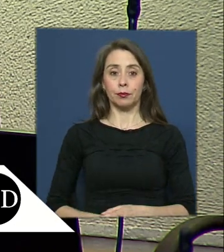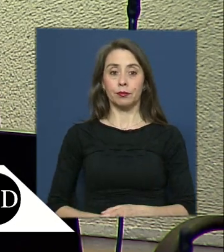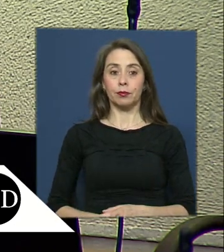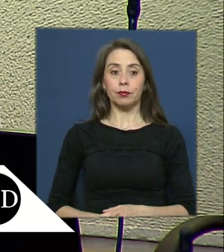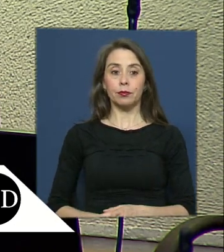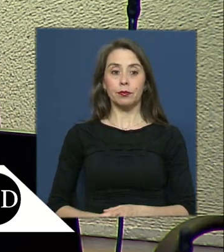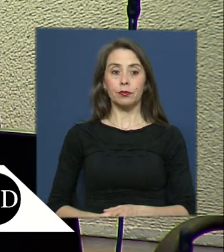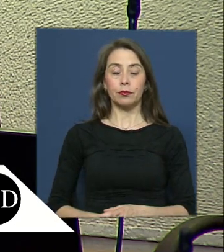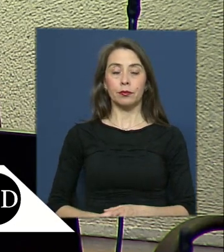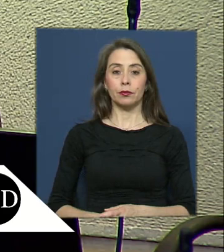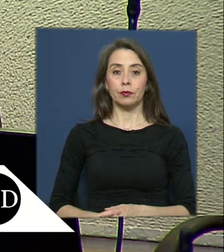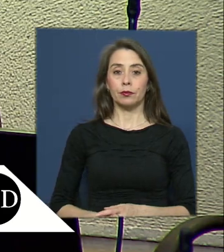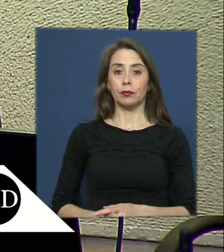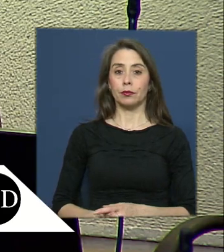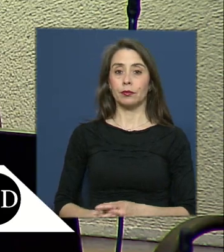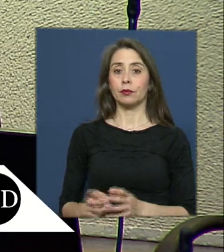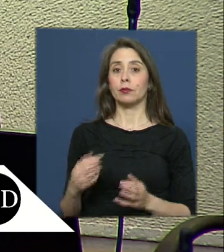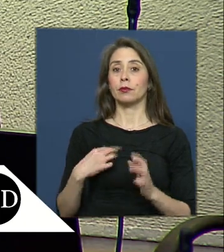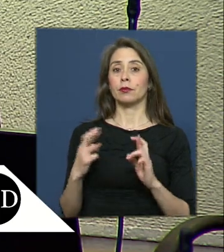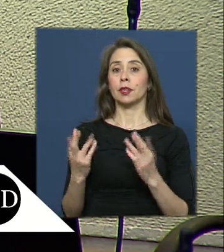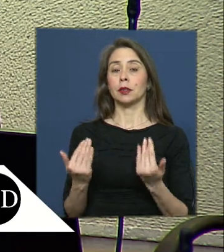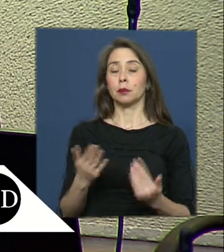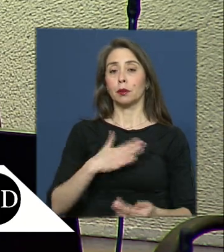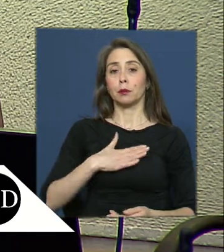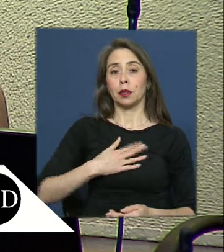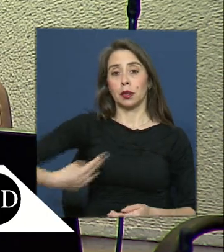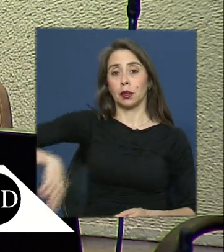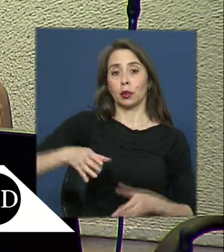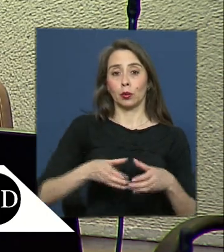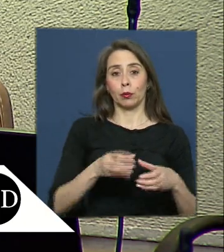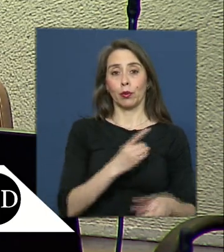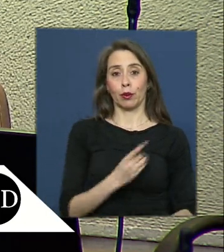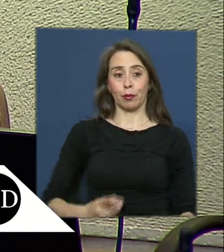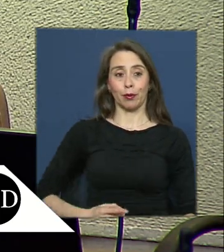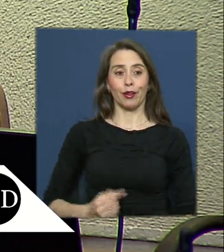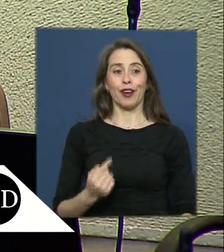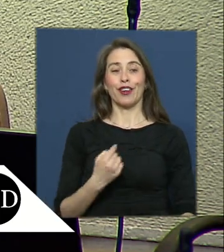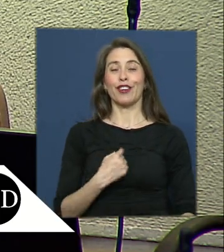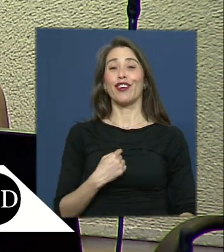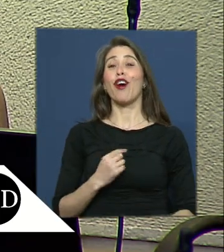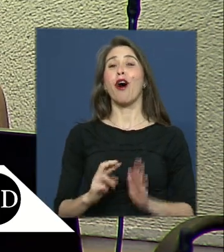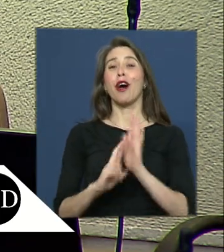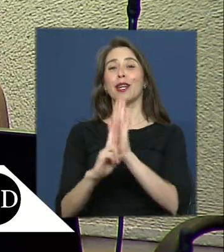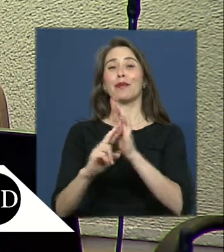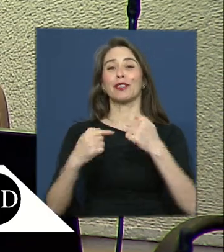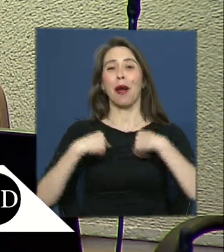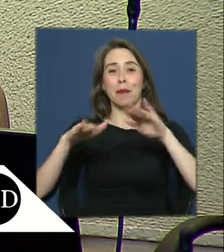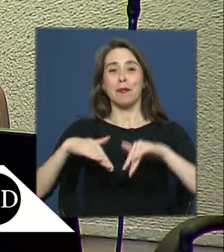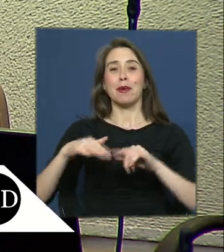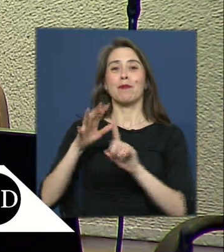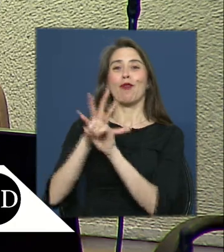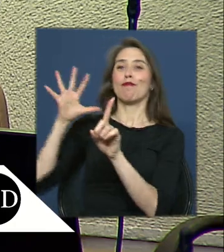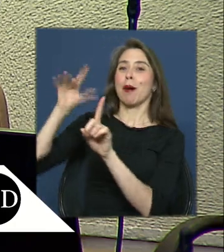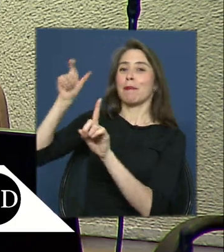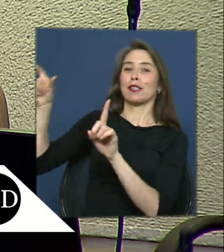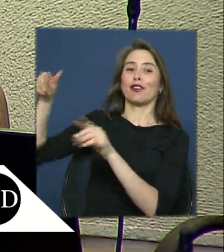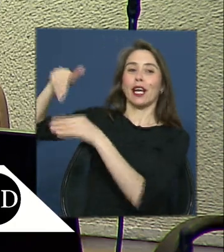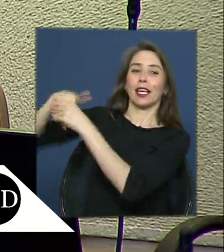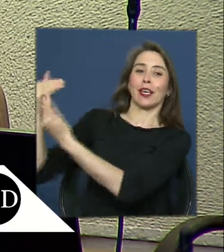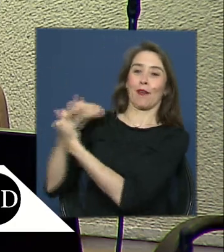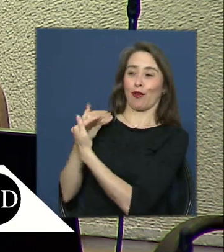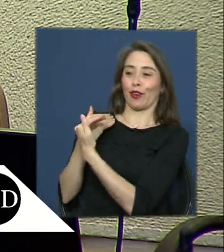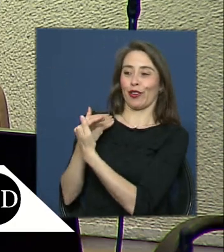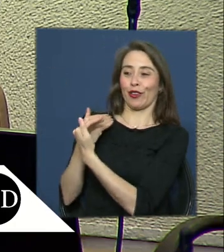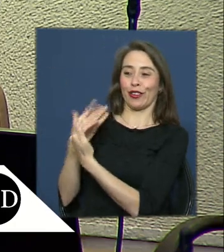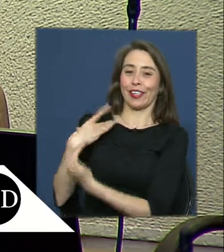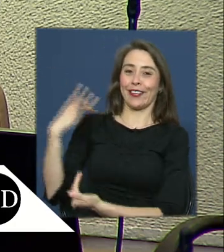tanto, espero que mi bancada, pero al menos yo me represento aquí a mí mismo y a mis electores, vamos a votar